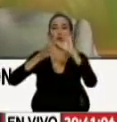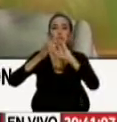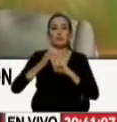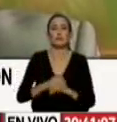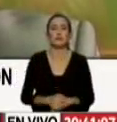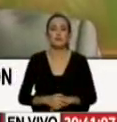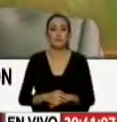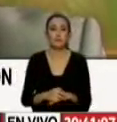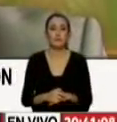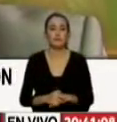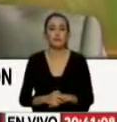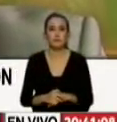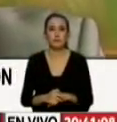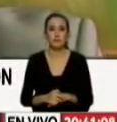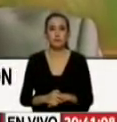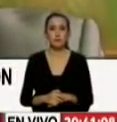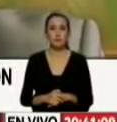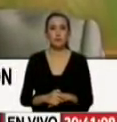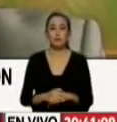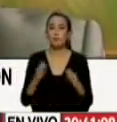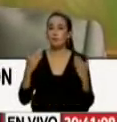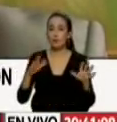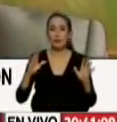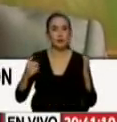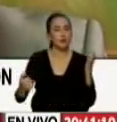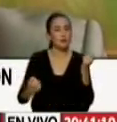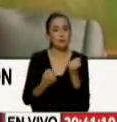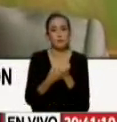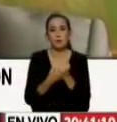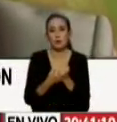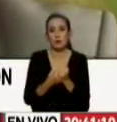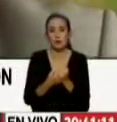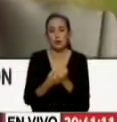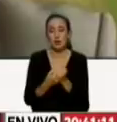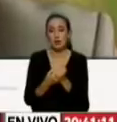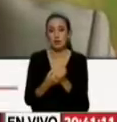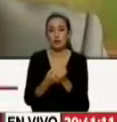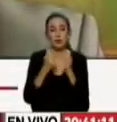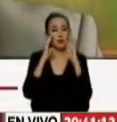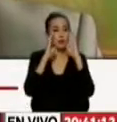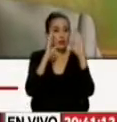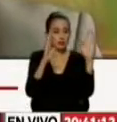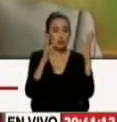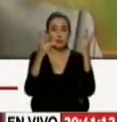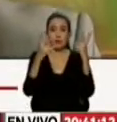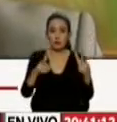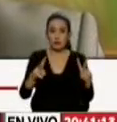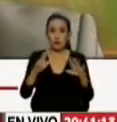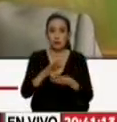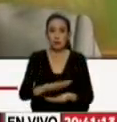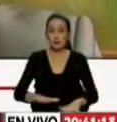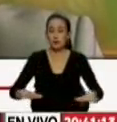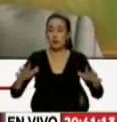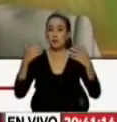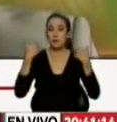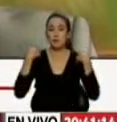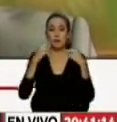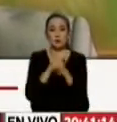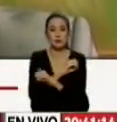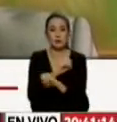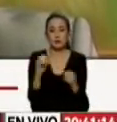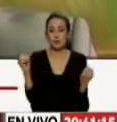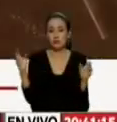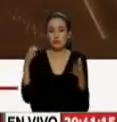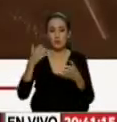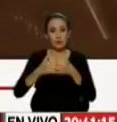hemos dado el debido soporte, les hemos acompañado, estamos al tanto de cómo están y sabemos que no tienen ningún tipo